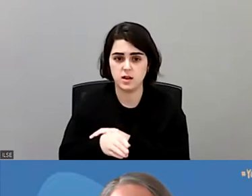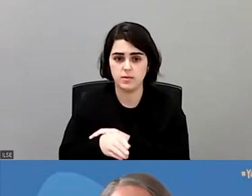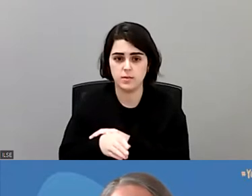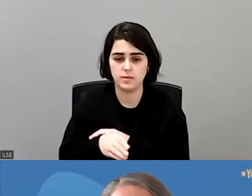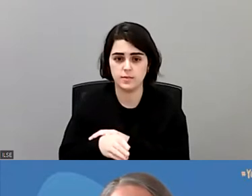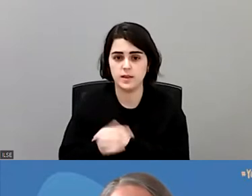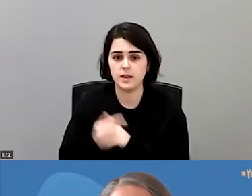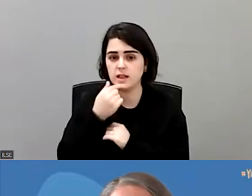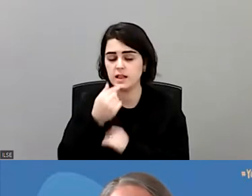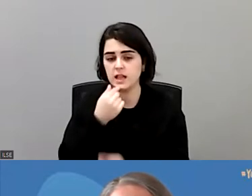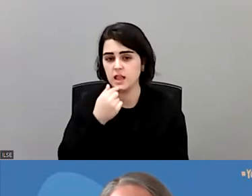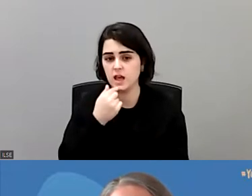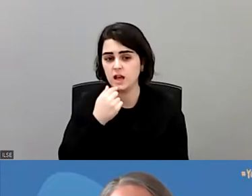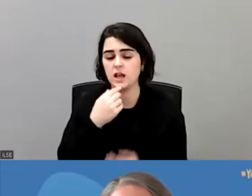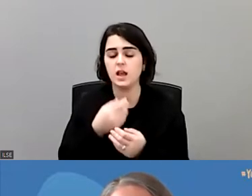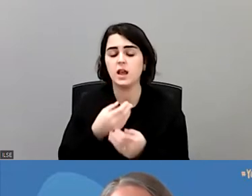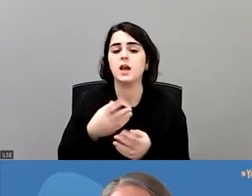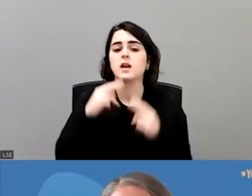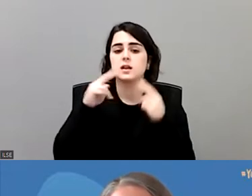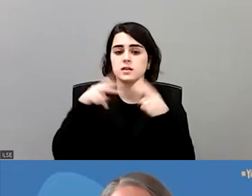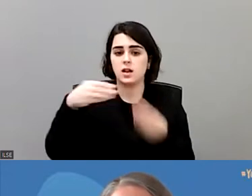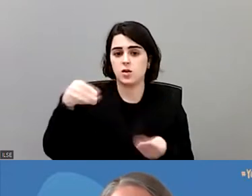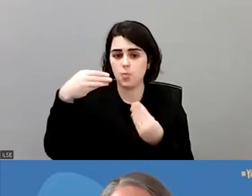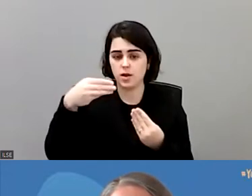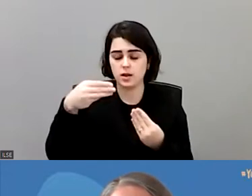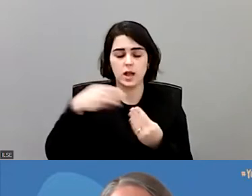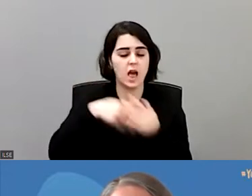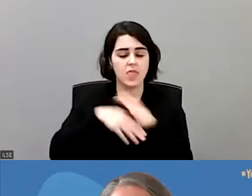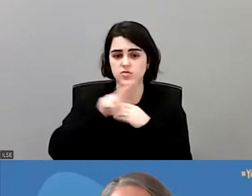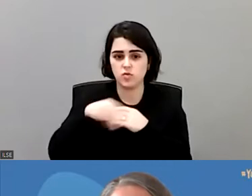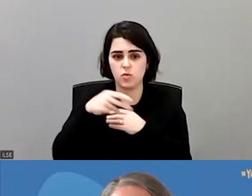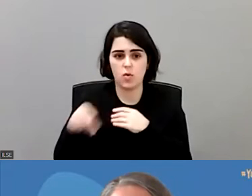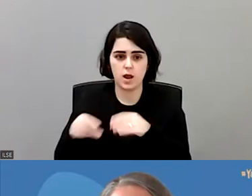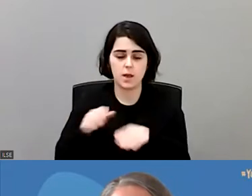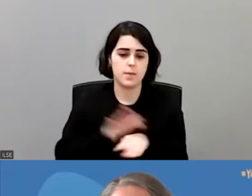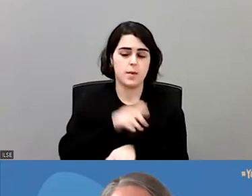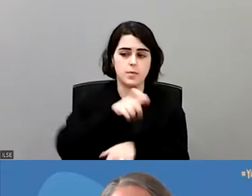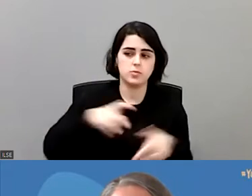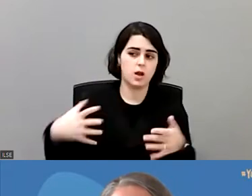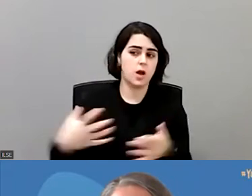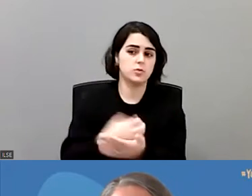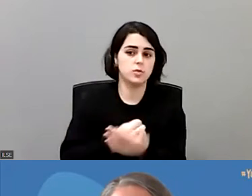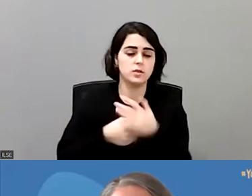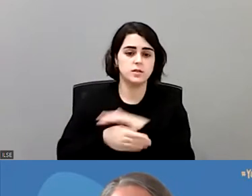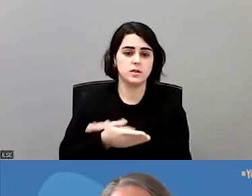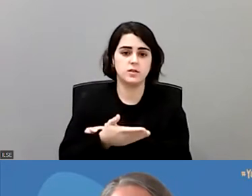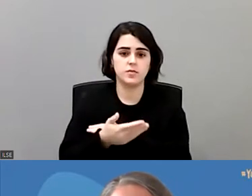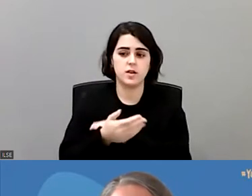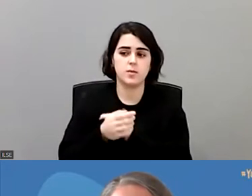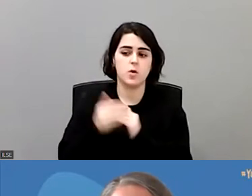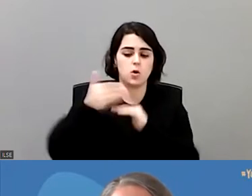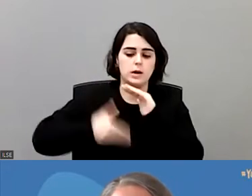Silvia está comentando que las cartas de los restaurantes no son accesibles para todas las personas y que eso puede ser bastante